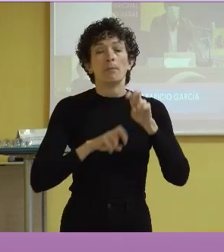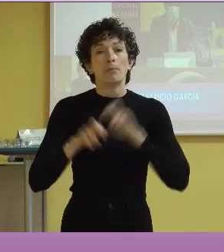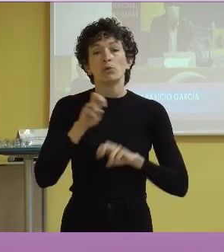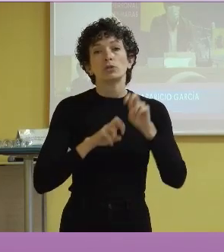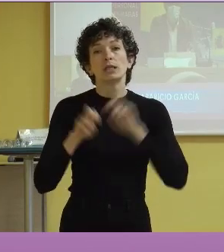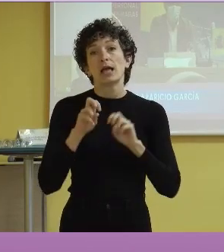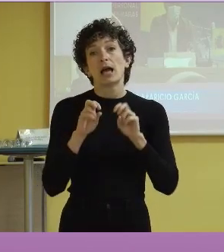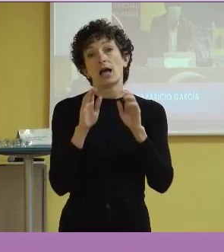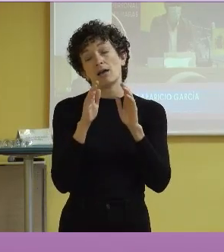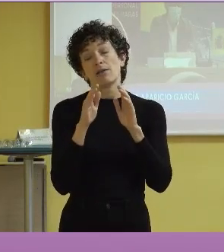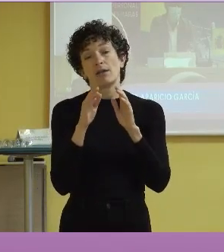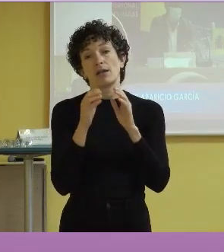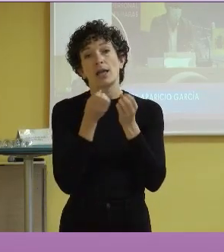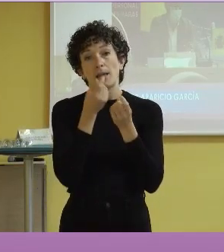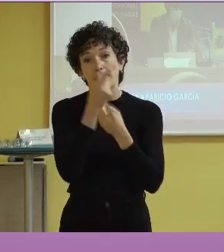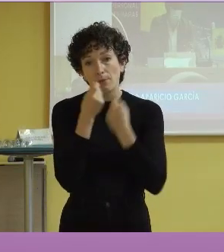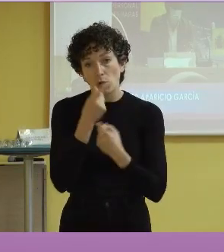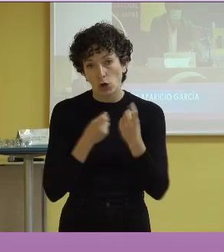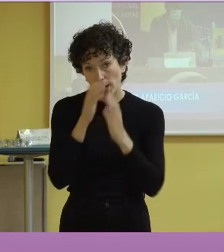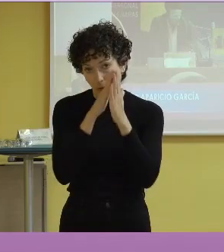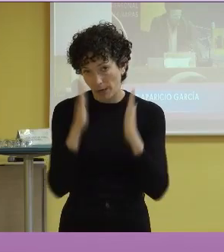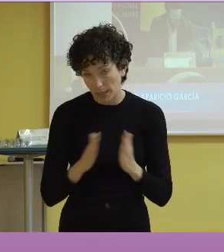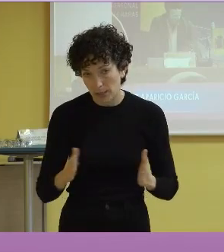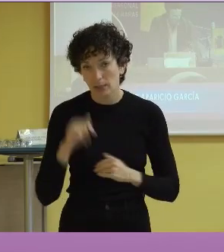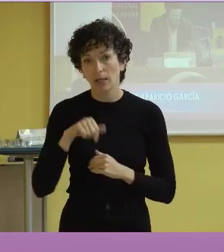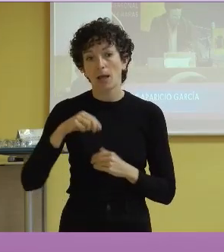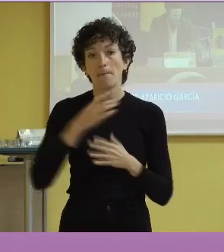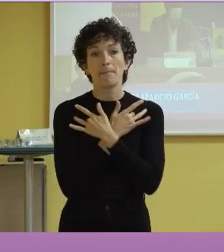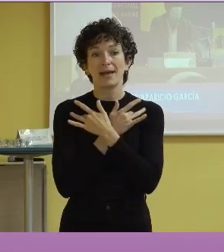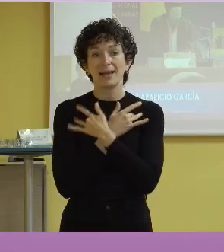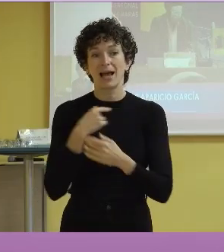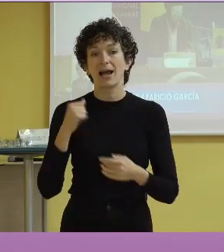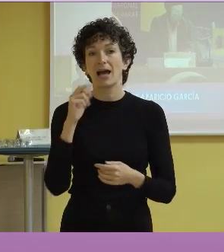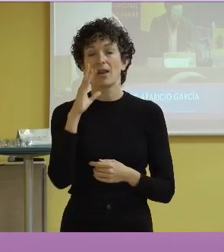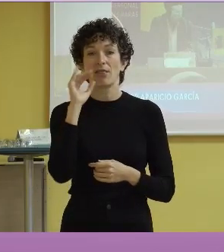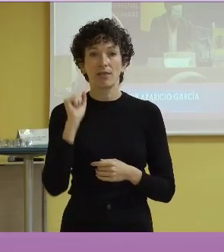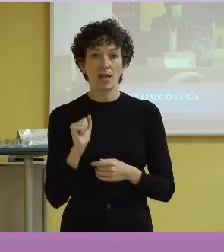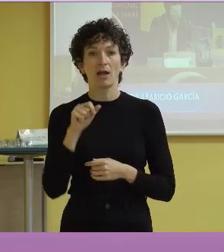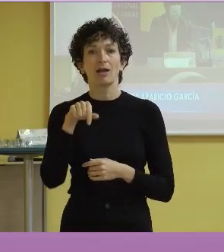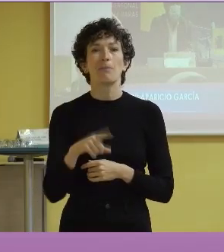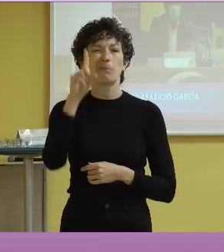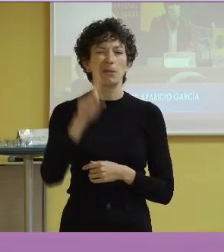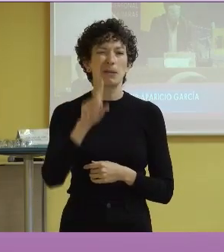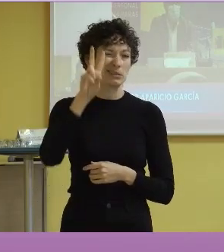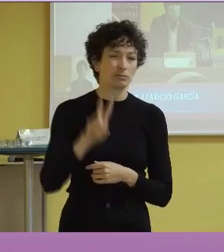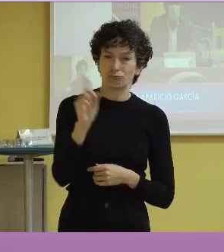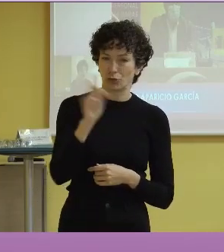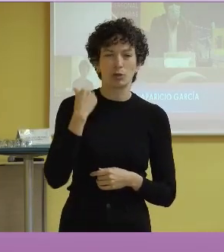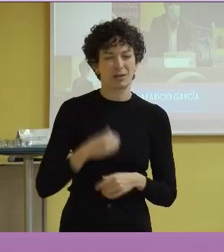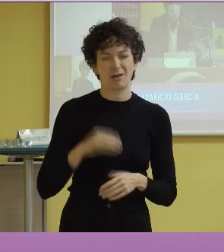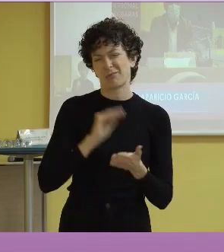tan importantes, que va a estar por aquí María García, que no es la primera vez ni la segunda, creo que ya está por aquí varias